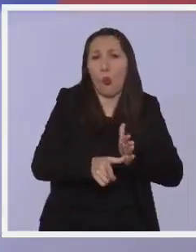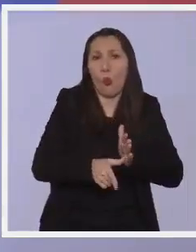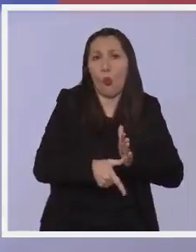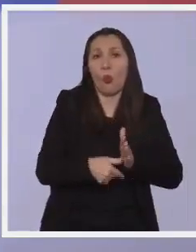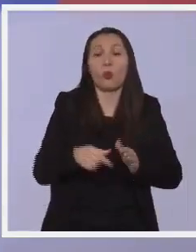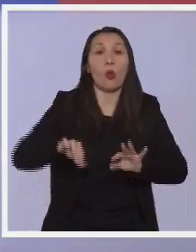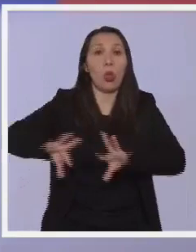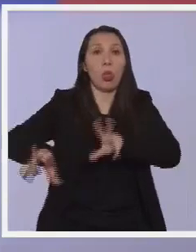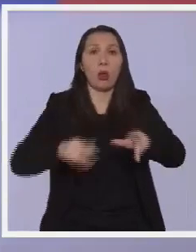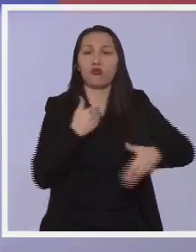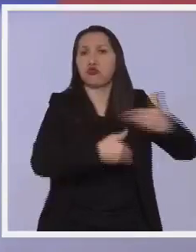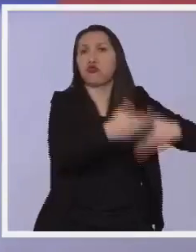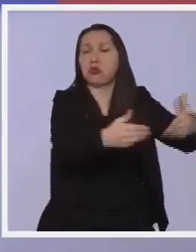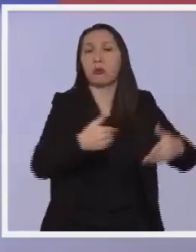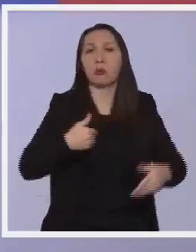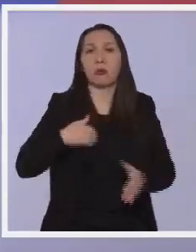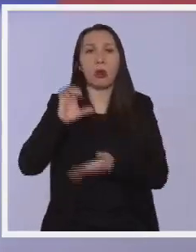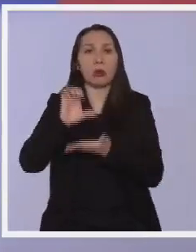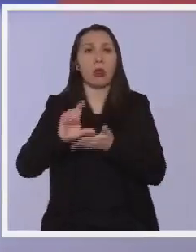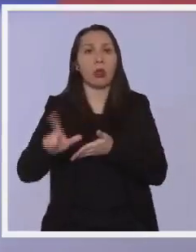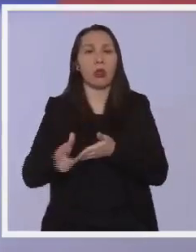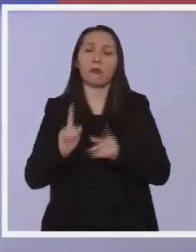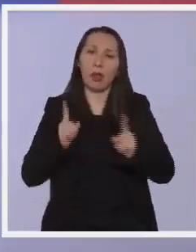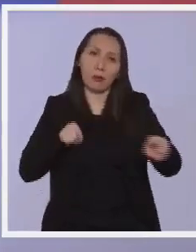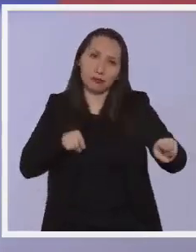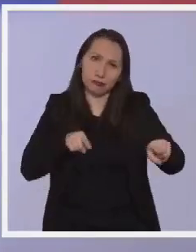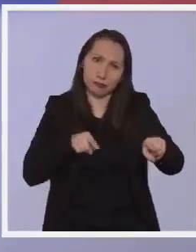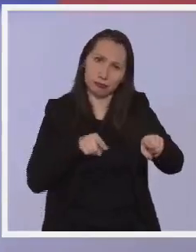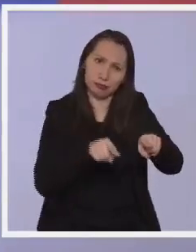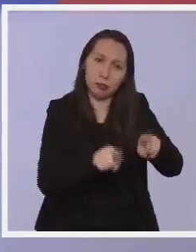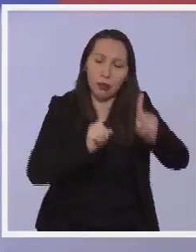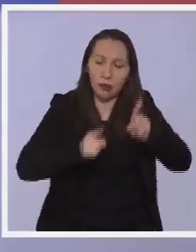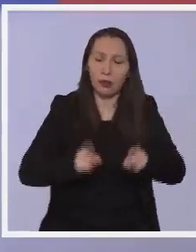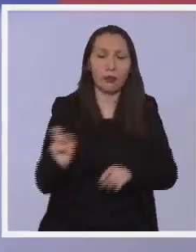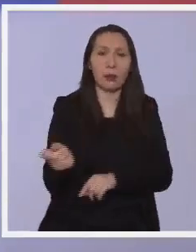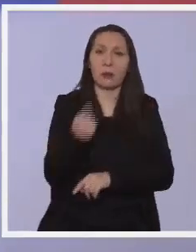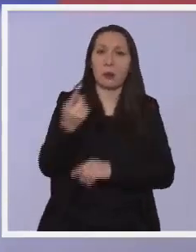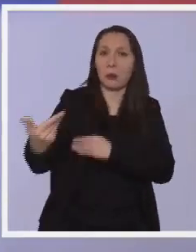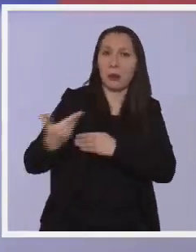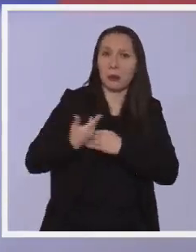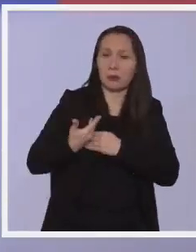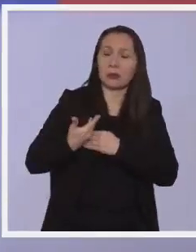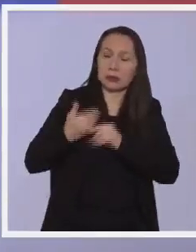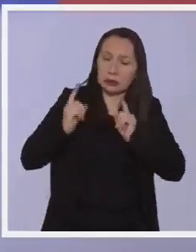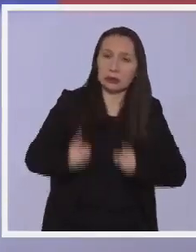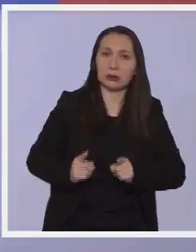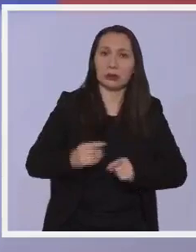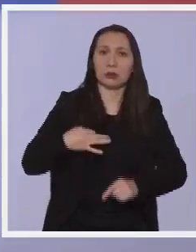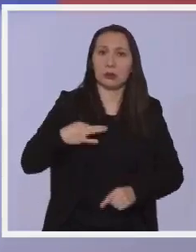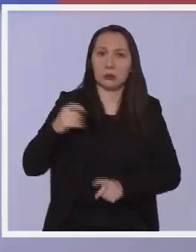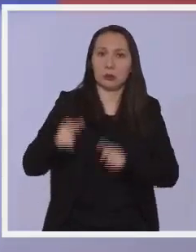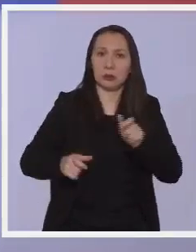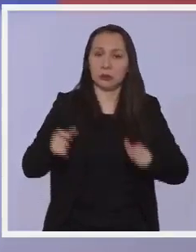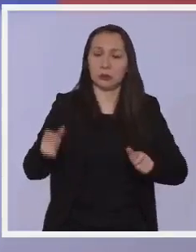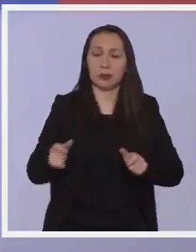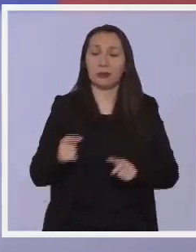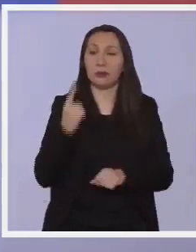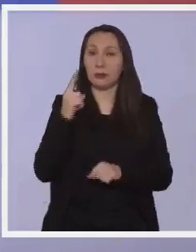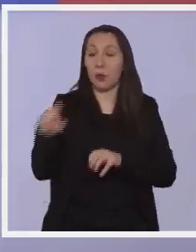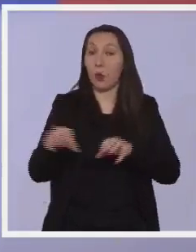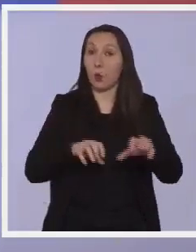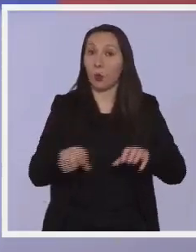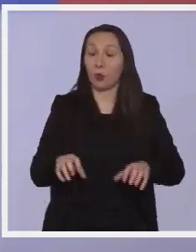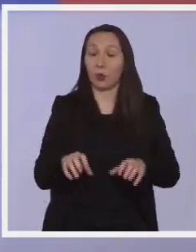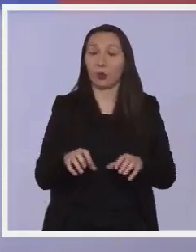que la delincuencia y tenemos que ponernos al día. Es lo primero que nos exige la ciudadanía. Una de las